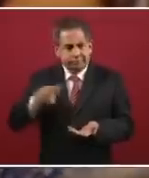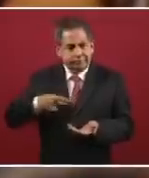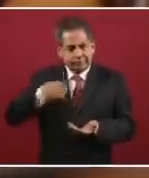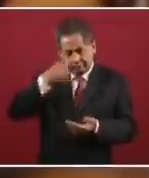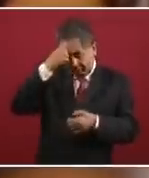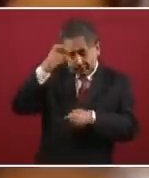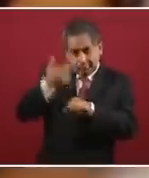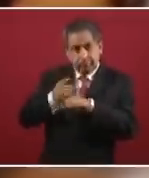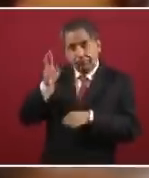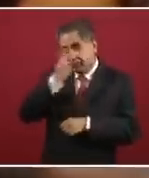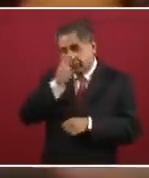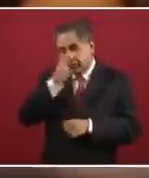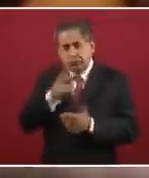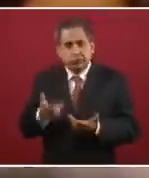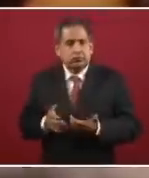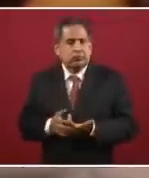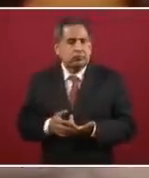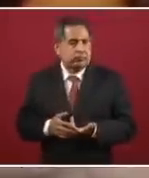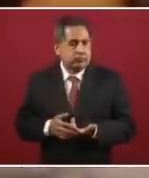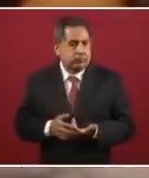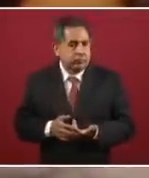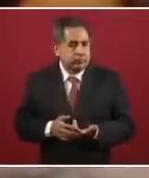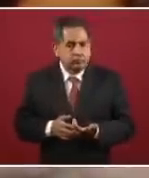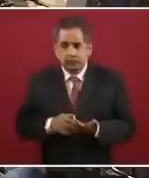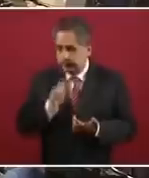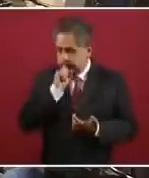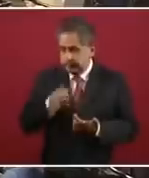extranjeros rusos? Y también se han